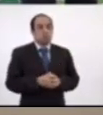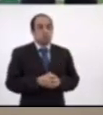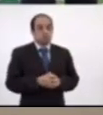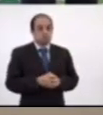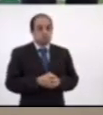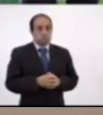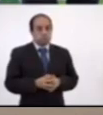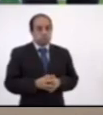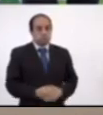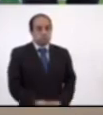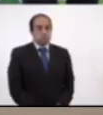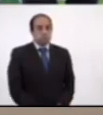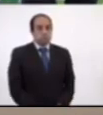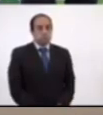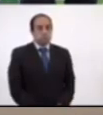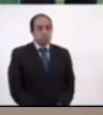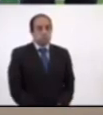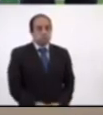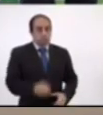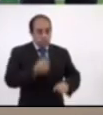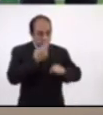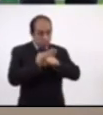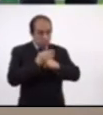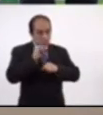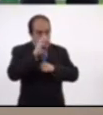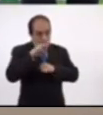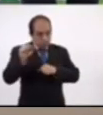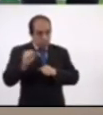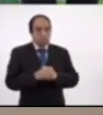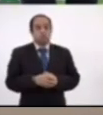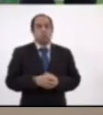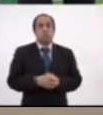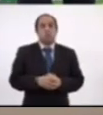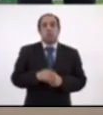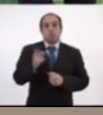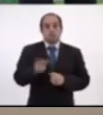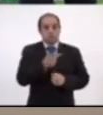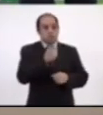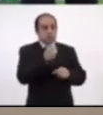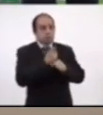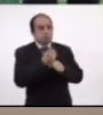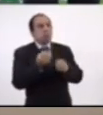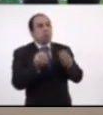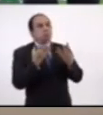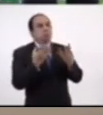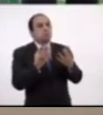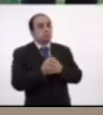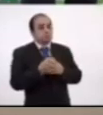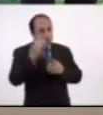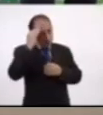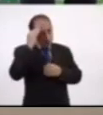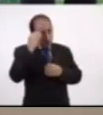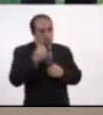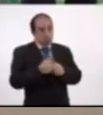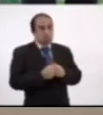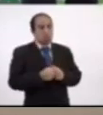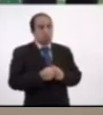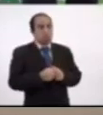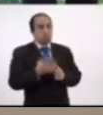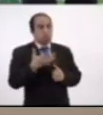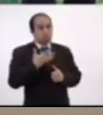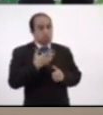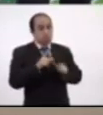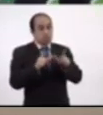Para el titular del IMSS, preguntarle primero, ¿cuántas camas quedarán